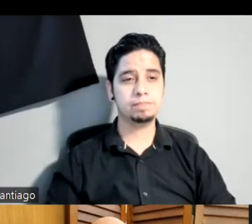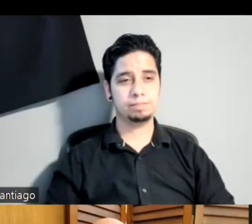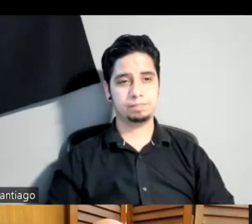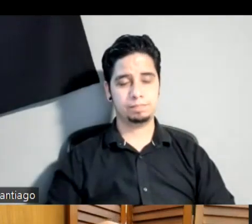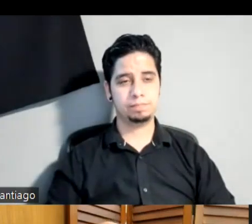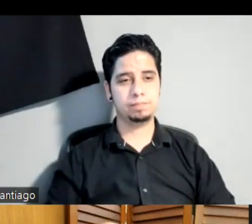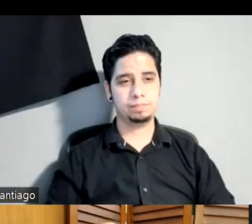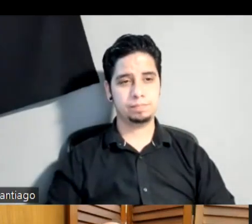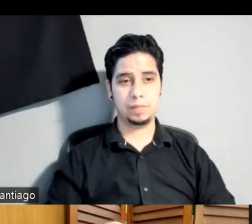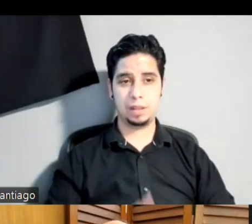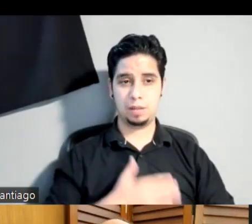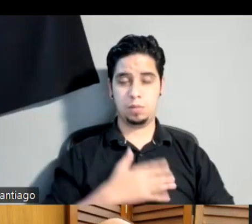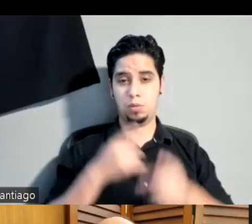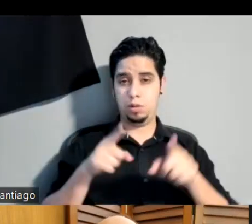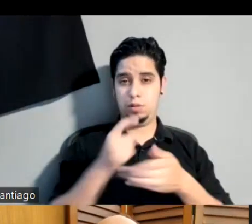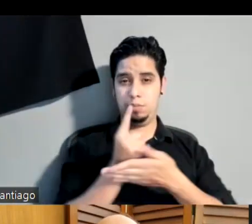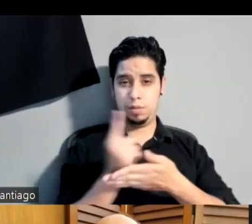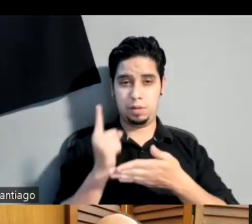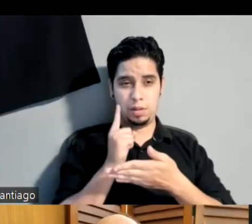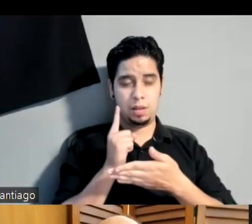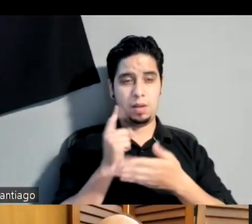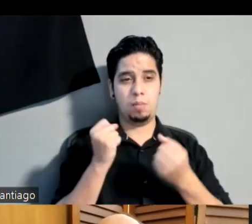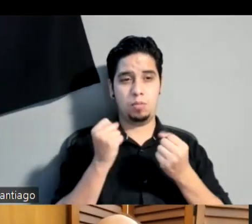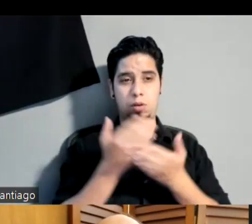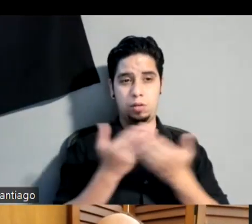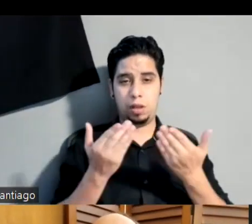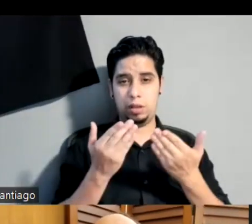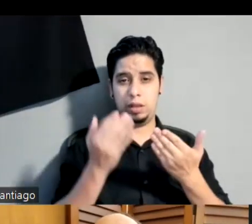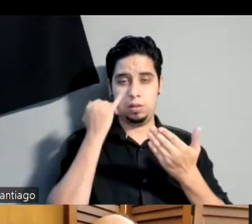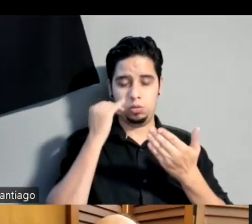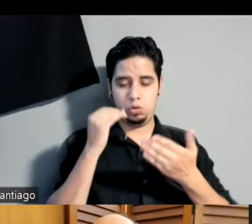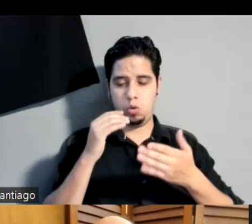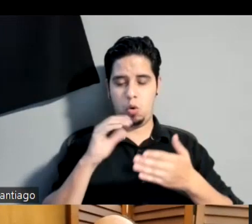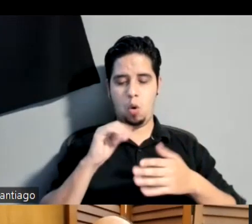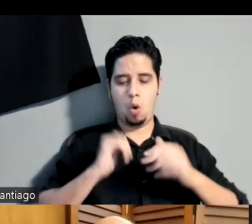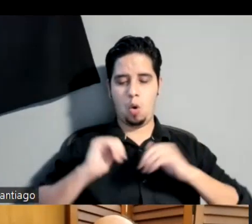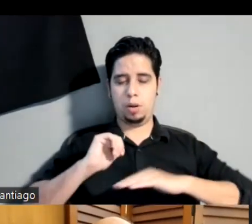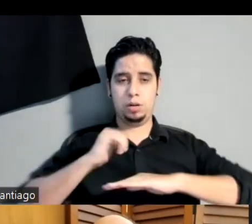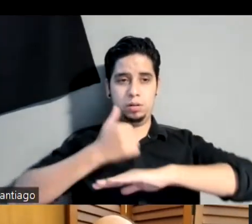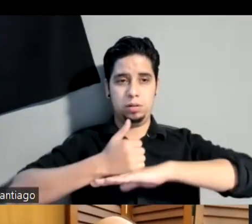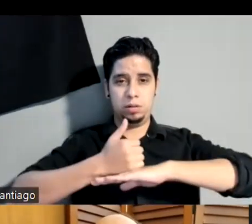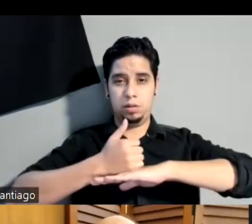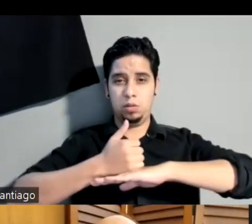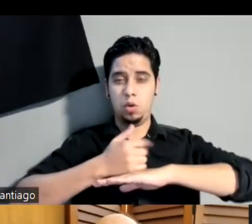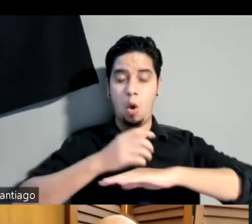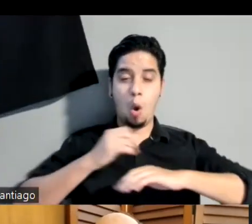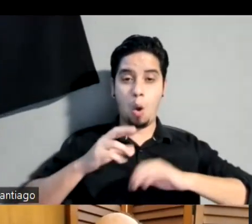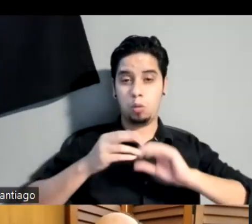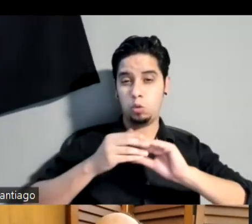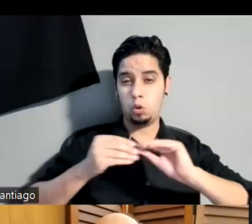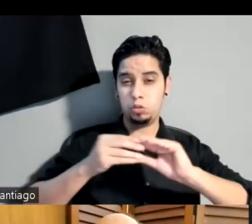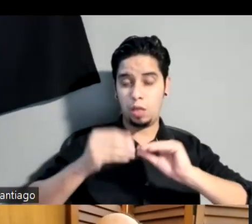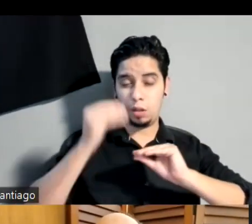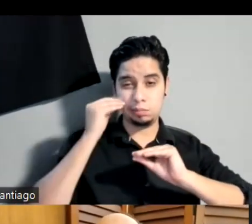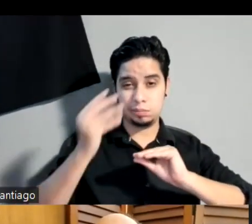Como a mí me acaba de pasar en esta semana pasada, un montón de cosas que y tú las pones en una obra o aún tú contándolas, diciendo, me acaba de pasar, y